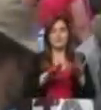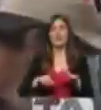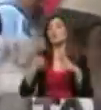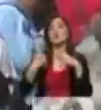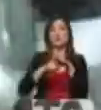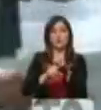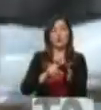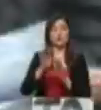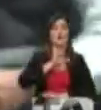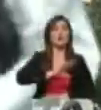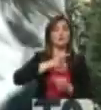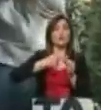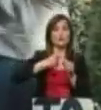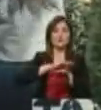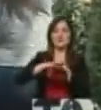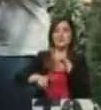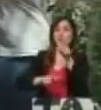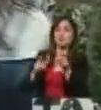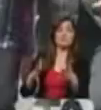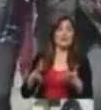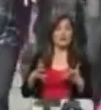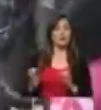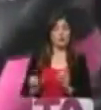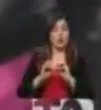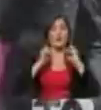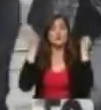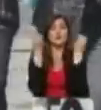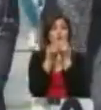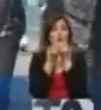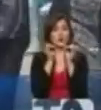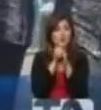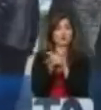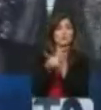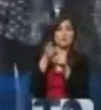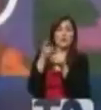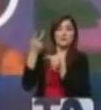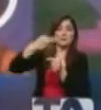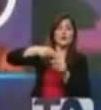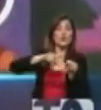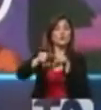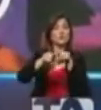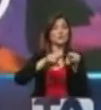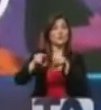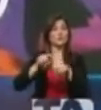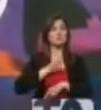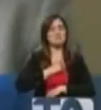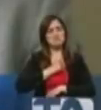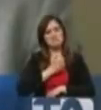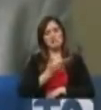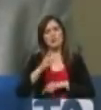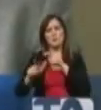Secretaría de Inclusión del municipio de Quito invita a los ciudadanos, organizaciones e instituciones a ser parte del concurso Mi Buen